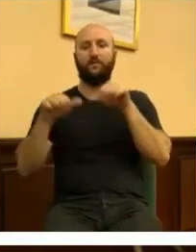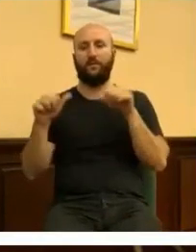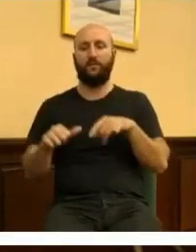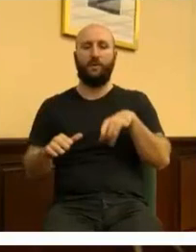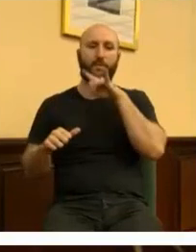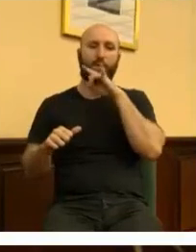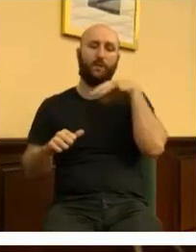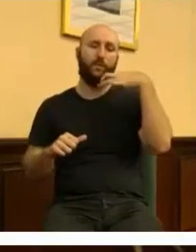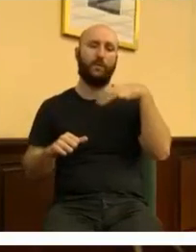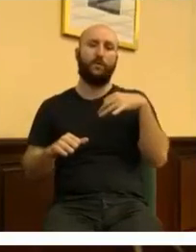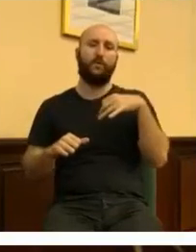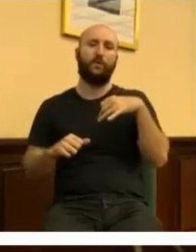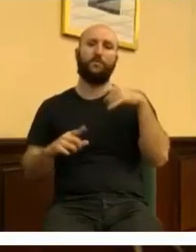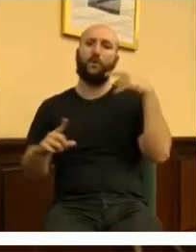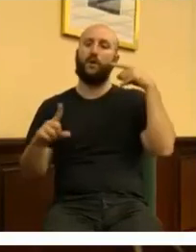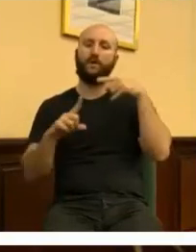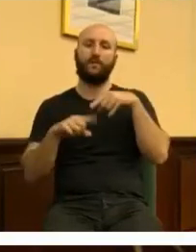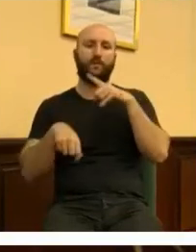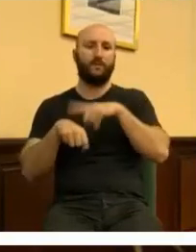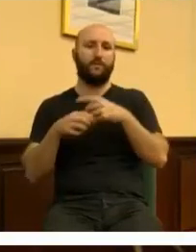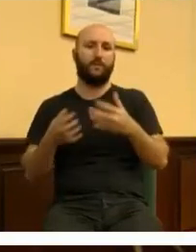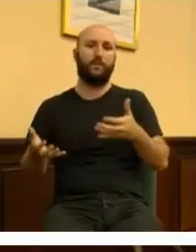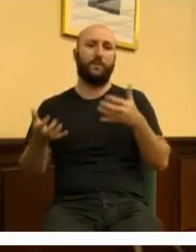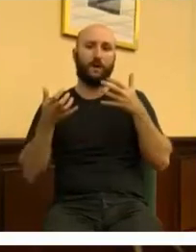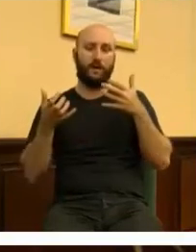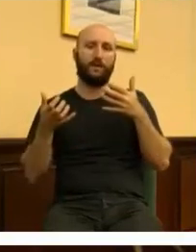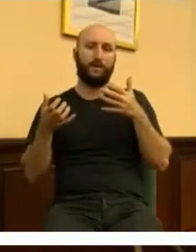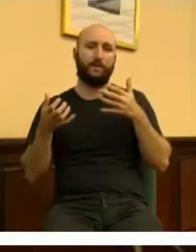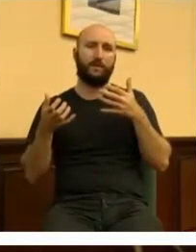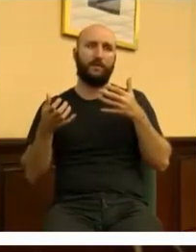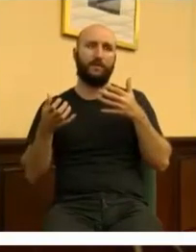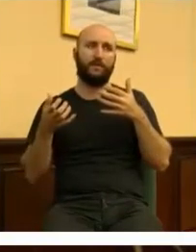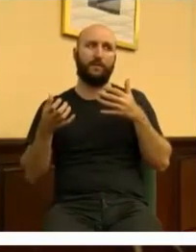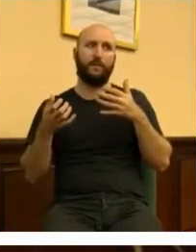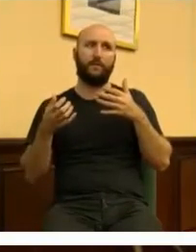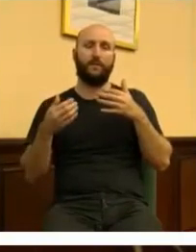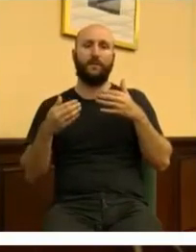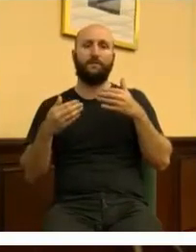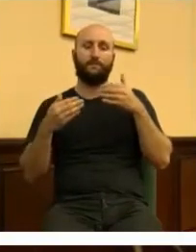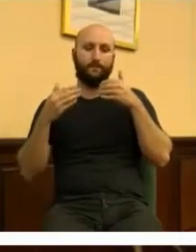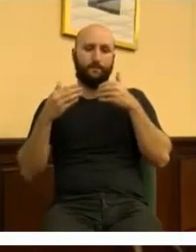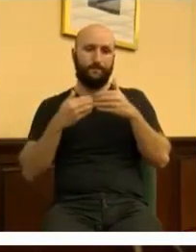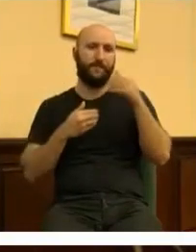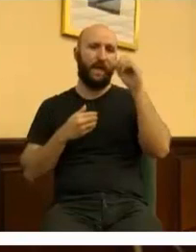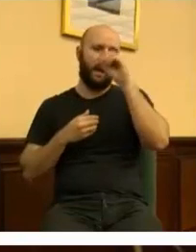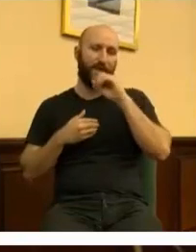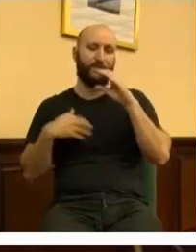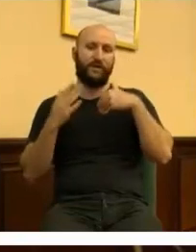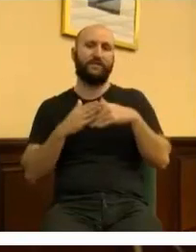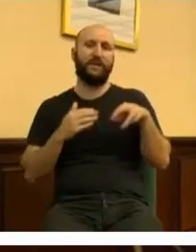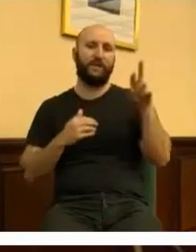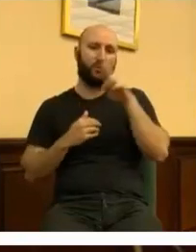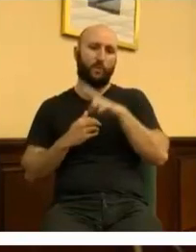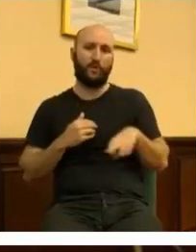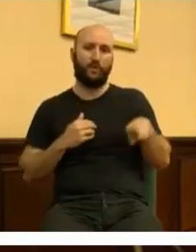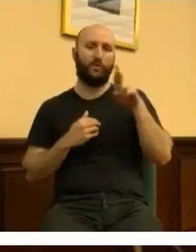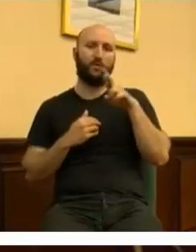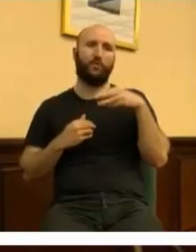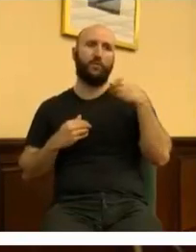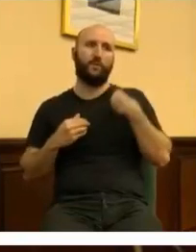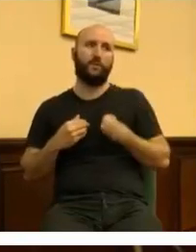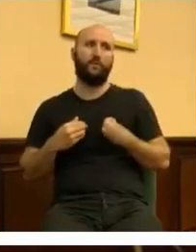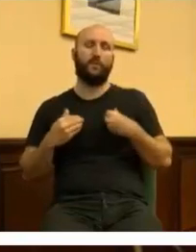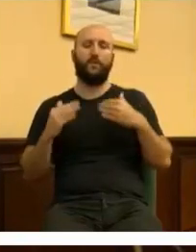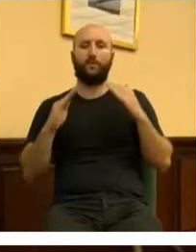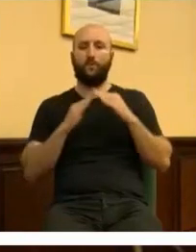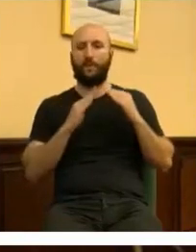único objetivo de ganar tiempo y alargar a lo largo de años la recuperación de dichas